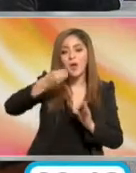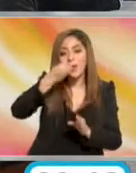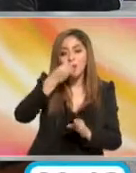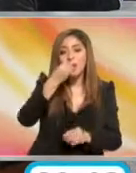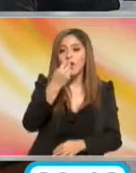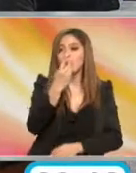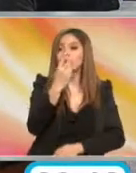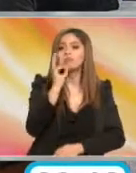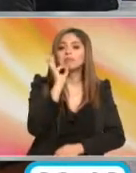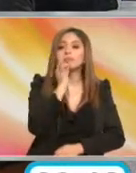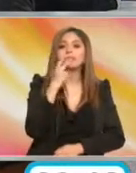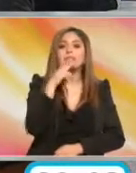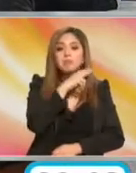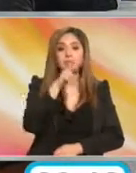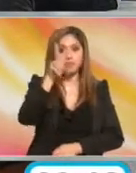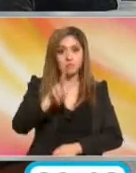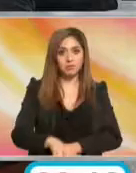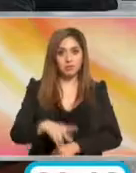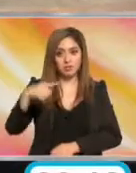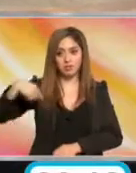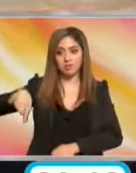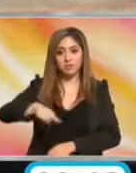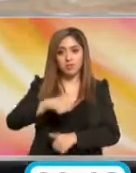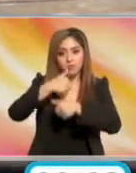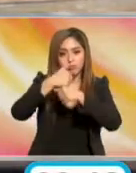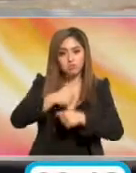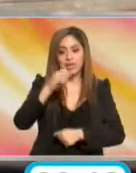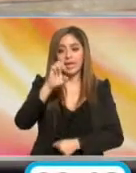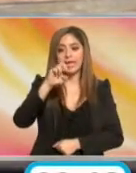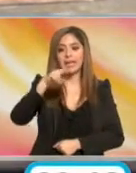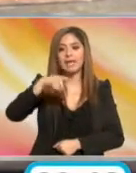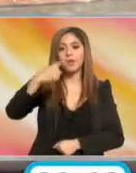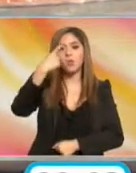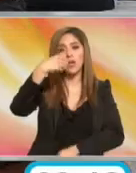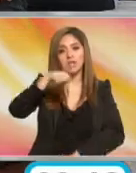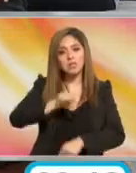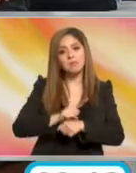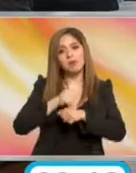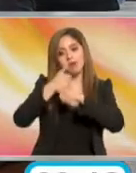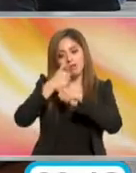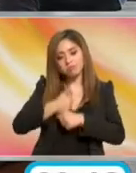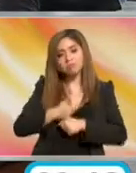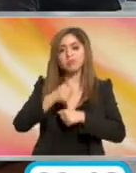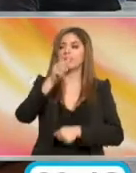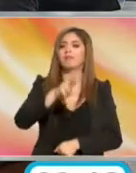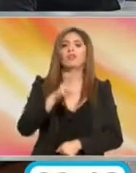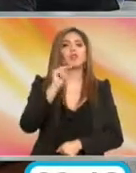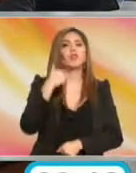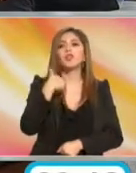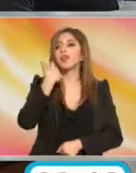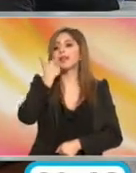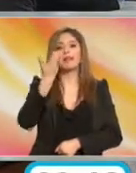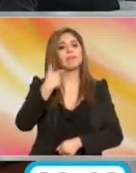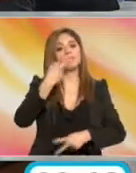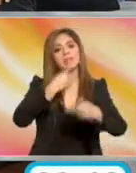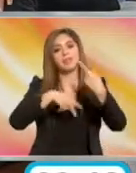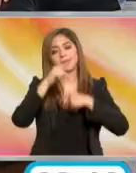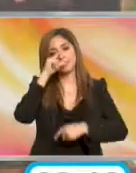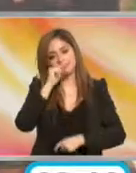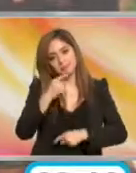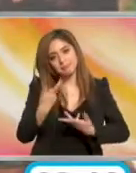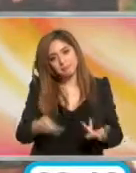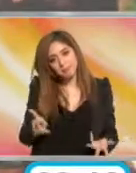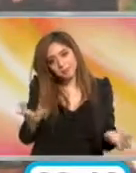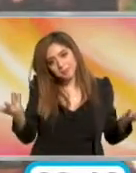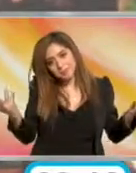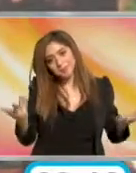2 segundos. No sabes ganó el La La sufrimiento Land. toda la semana de Enrique. Sufrió toda la Yo semana. no quería venir. Ya ¿Hiciste no las quería venir. tortillas, amigo? Por supuesto. Me parece muy bien. 2 días antes. Me